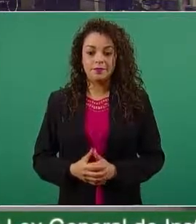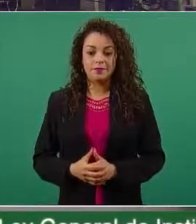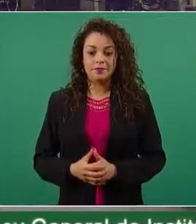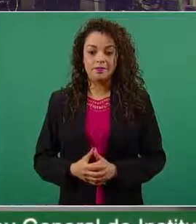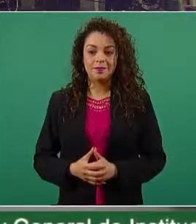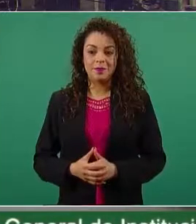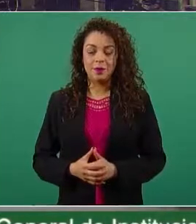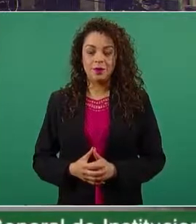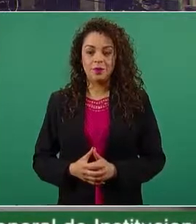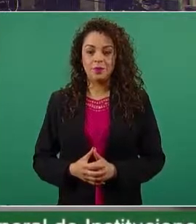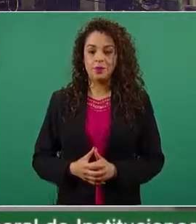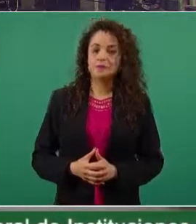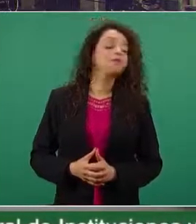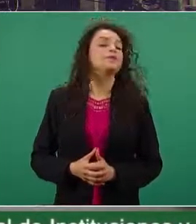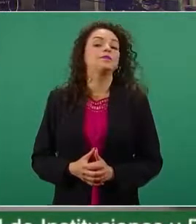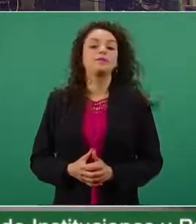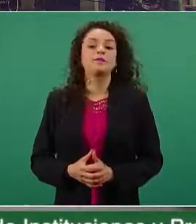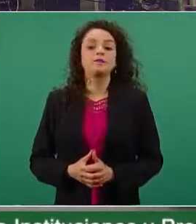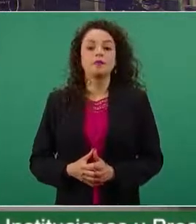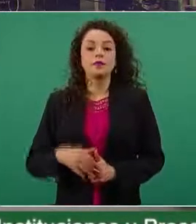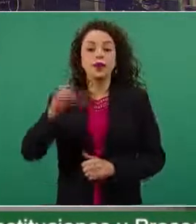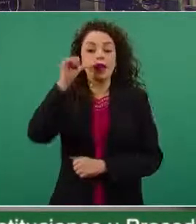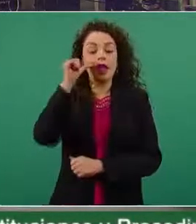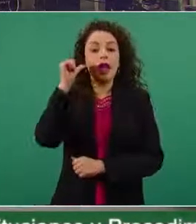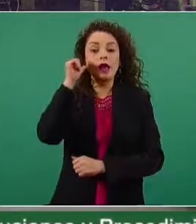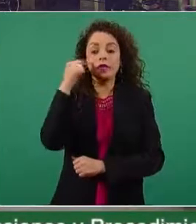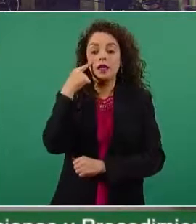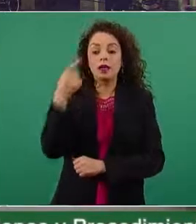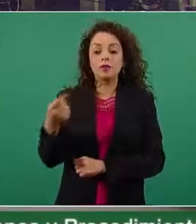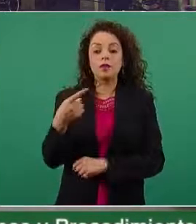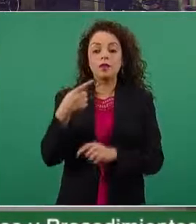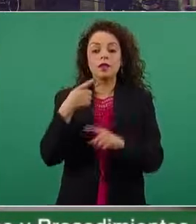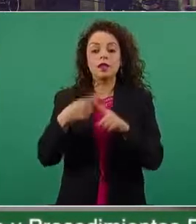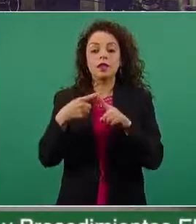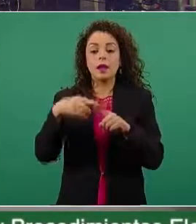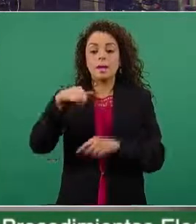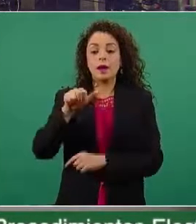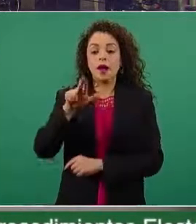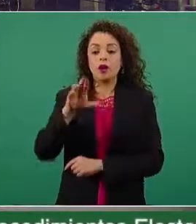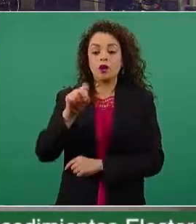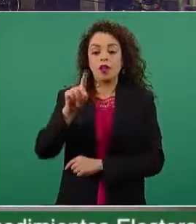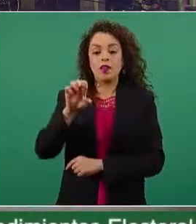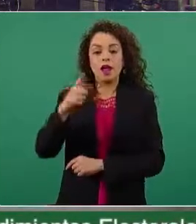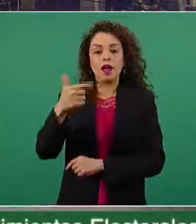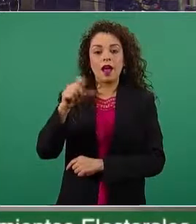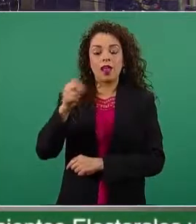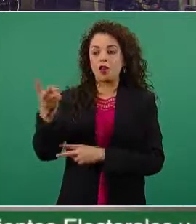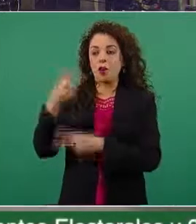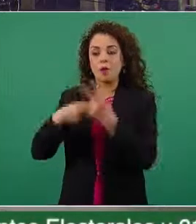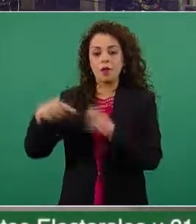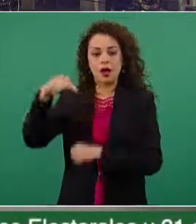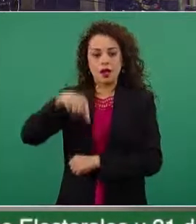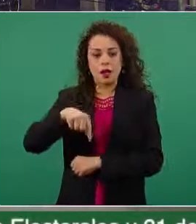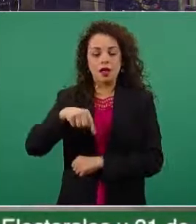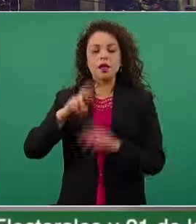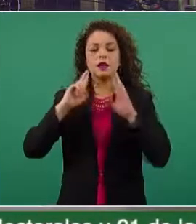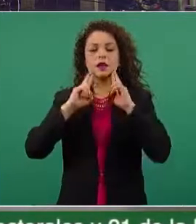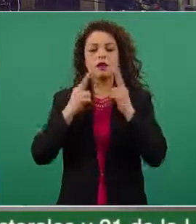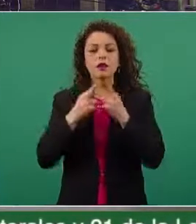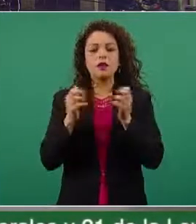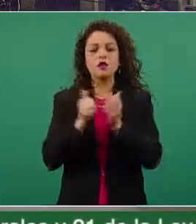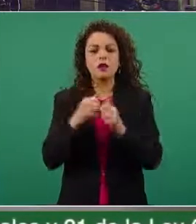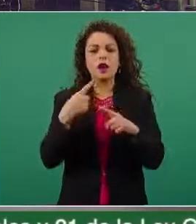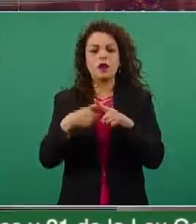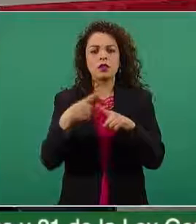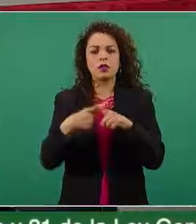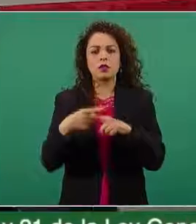Gracias, presidente. Buenos días. Ayer vimos que Mario Delgado, el dirigente de Morena, estuvo aquí, dijo que se reunió con el consejero Julio Scherer y